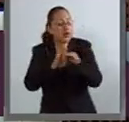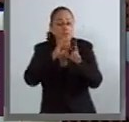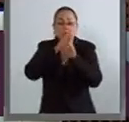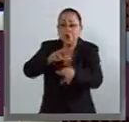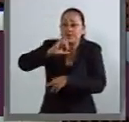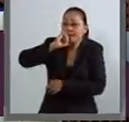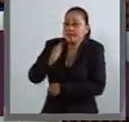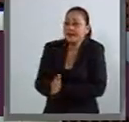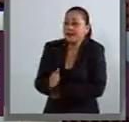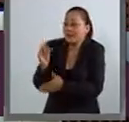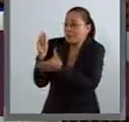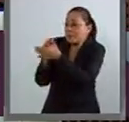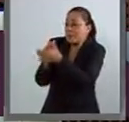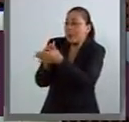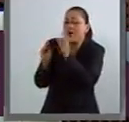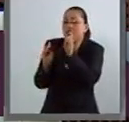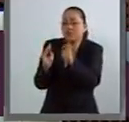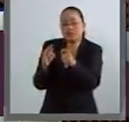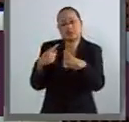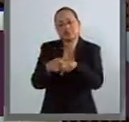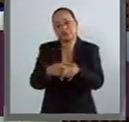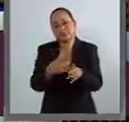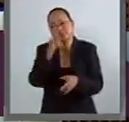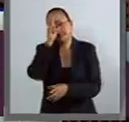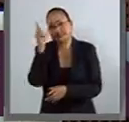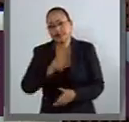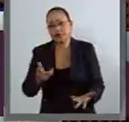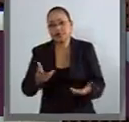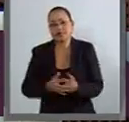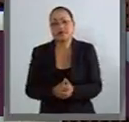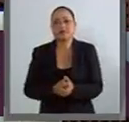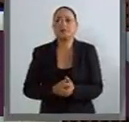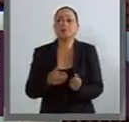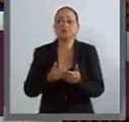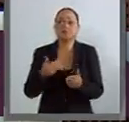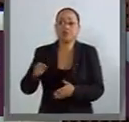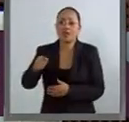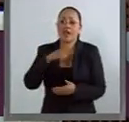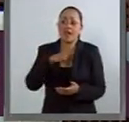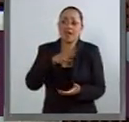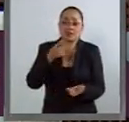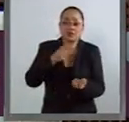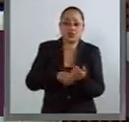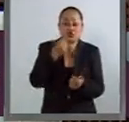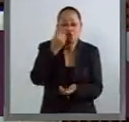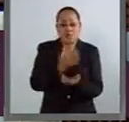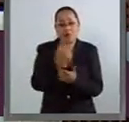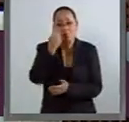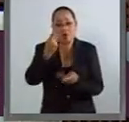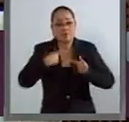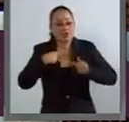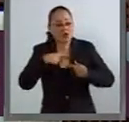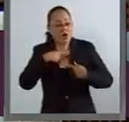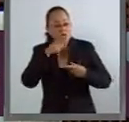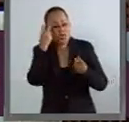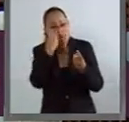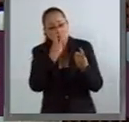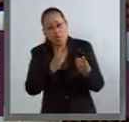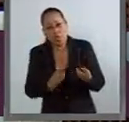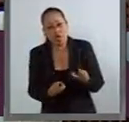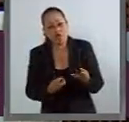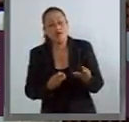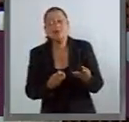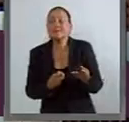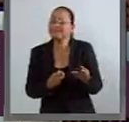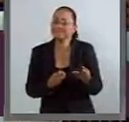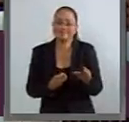a la gente, resulta contraproducente y tendrás pues no nada más a una persona hablando mal de ti,